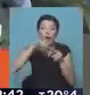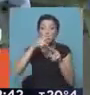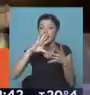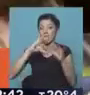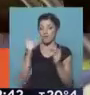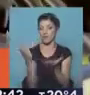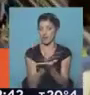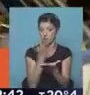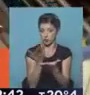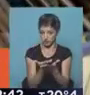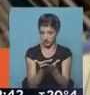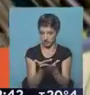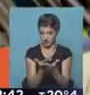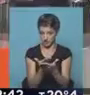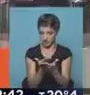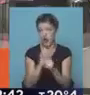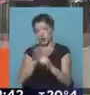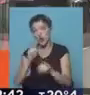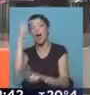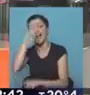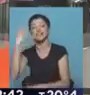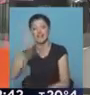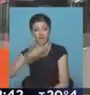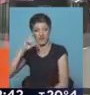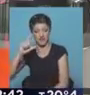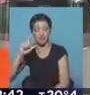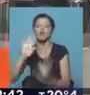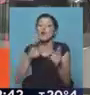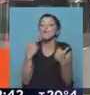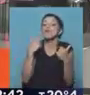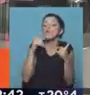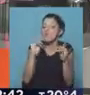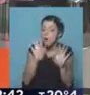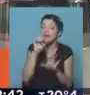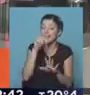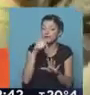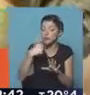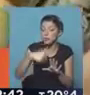producción. Quizás en esto esté la clave, todavía no se conoce ni la cifra de cómo se va a